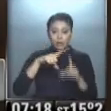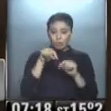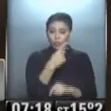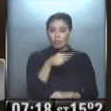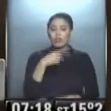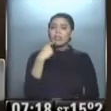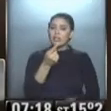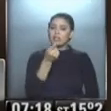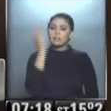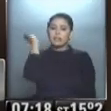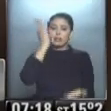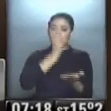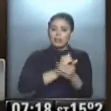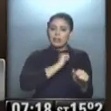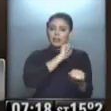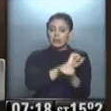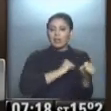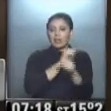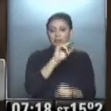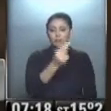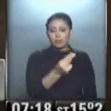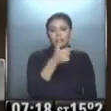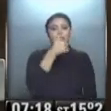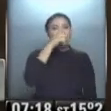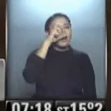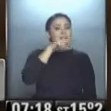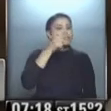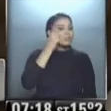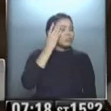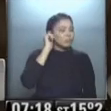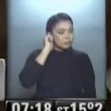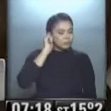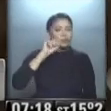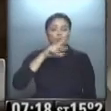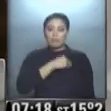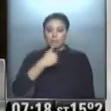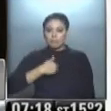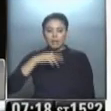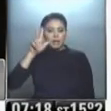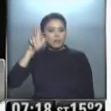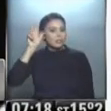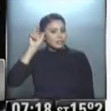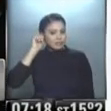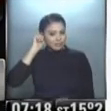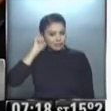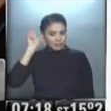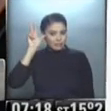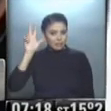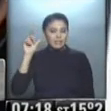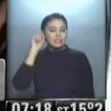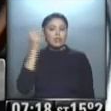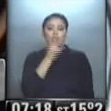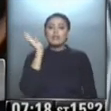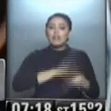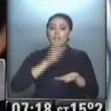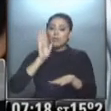prisión perpetua para asociarse de 64 años y su madre elsa aguilar de 83 a ambos hallados responsables del